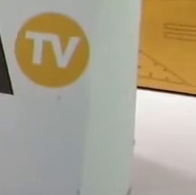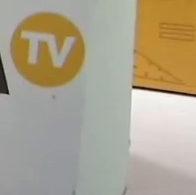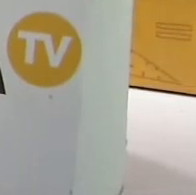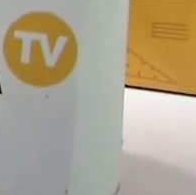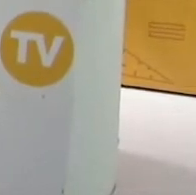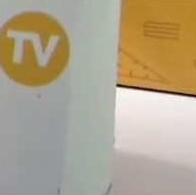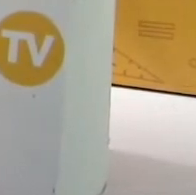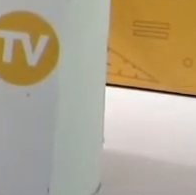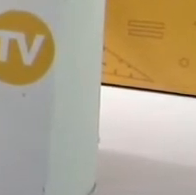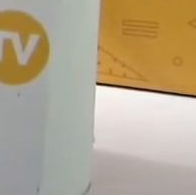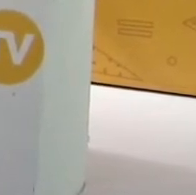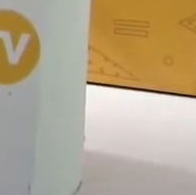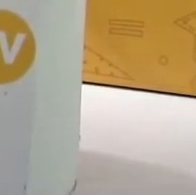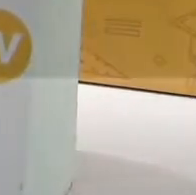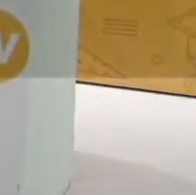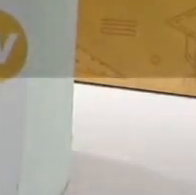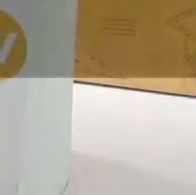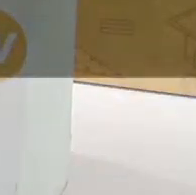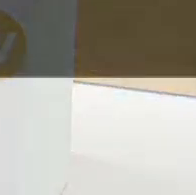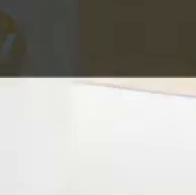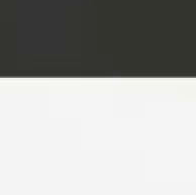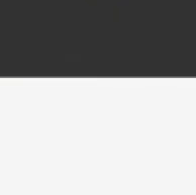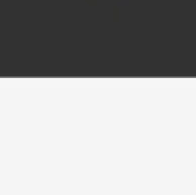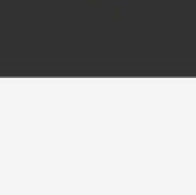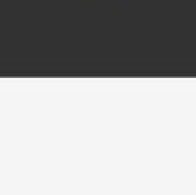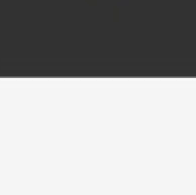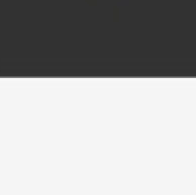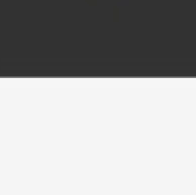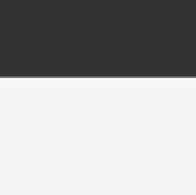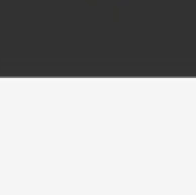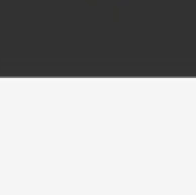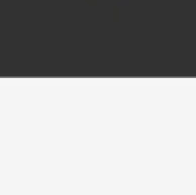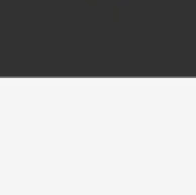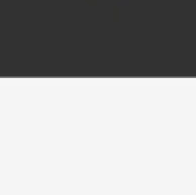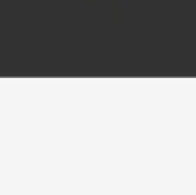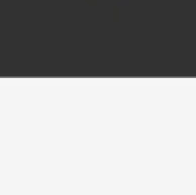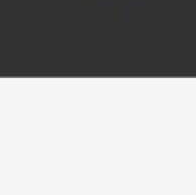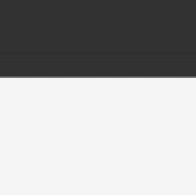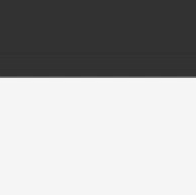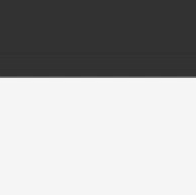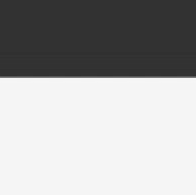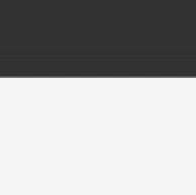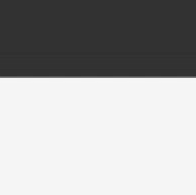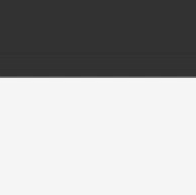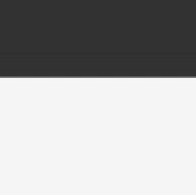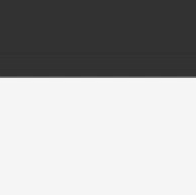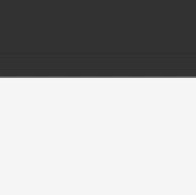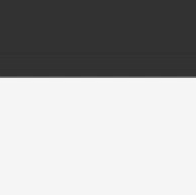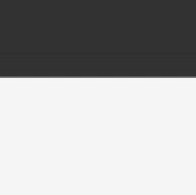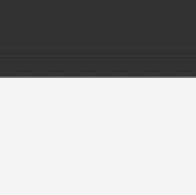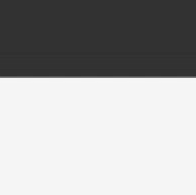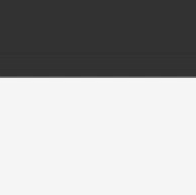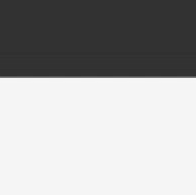Escuela TV, un programa de la Secretaría de Educación, Canal 28 y Radio Nuevo León.